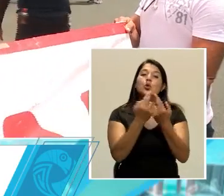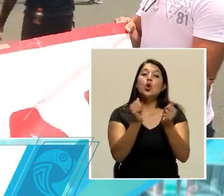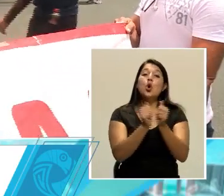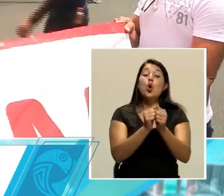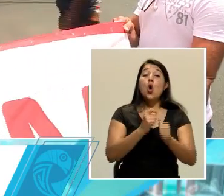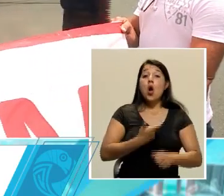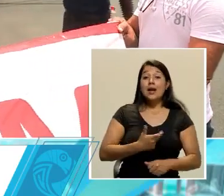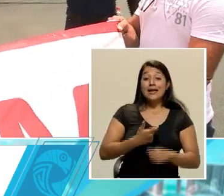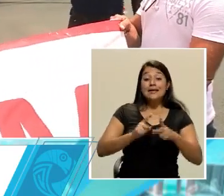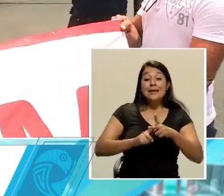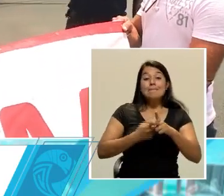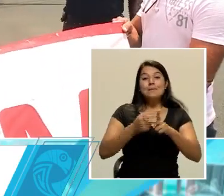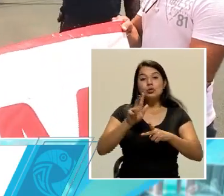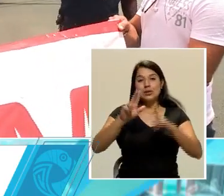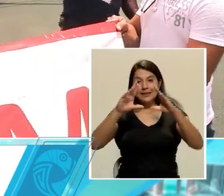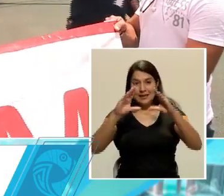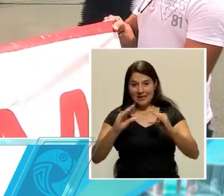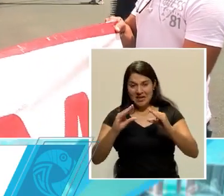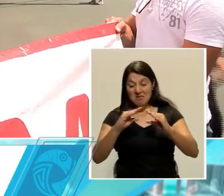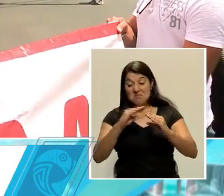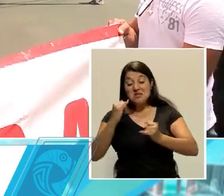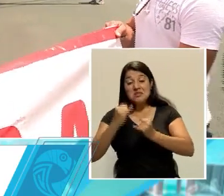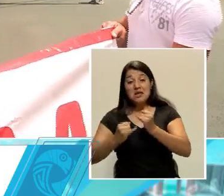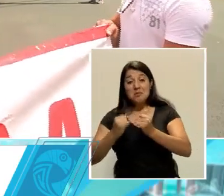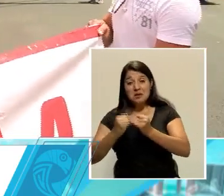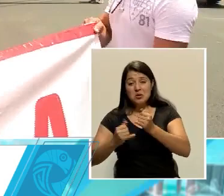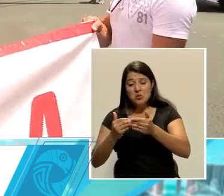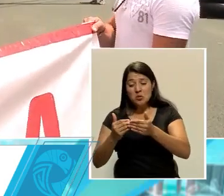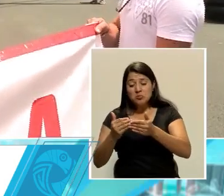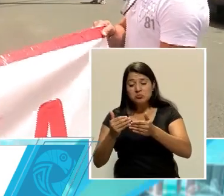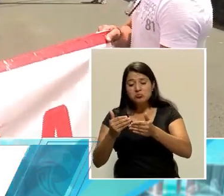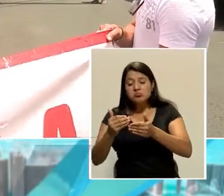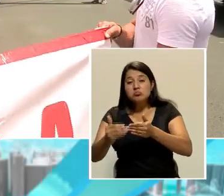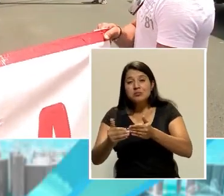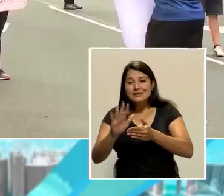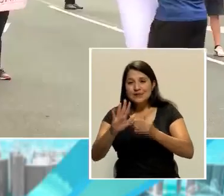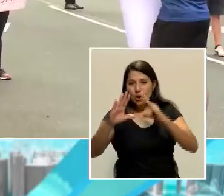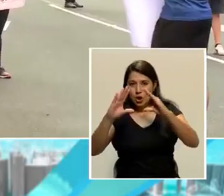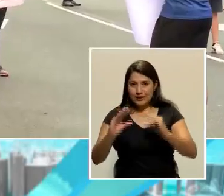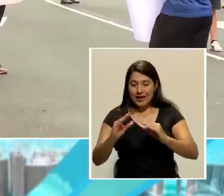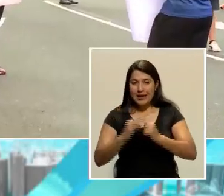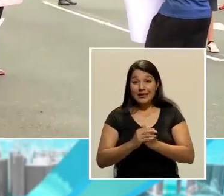que también nosotros podamos tomar las decisiones en los senos de los comités municipales de emergencia.